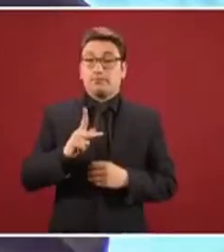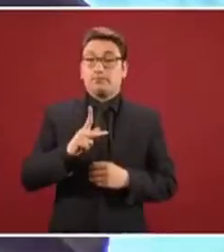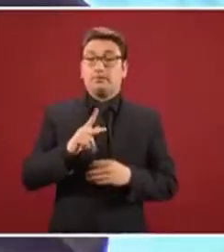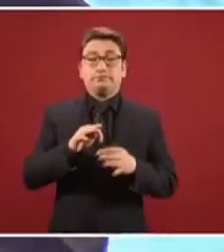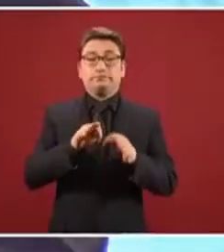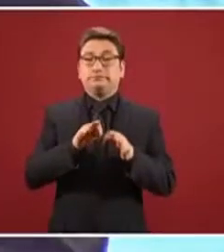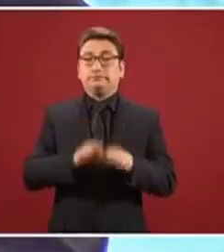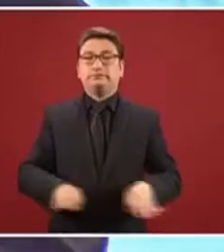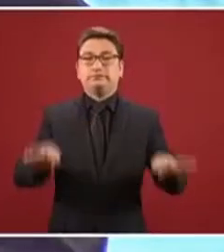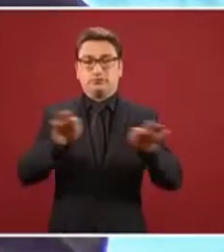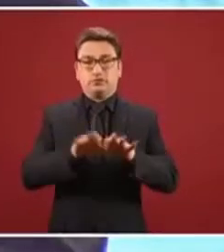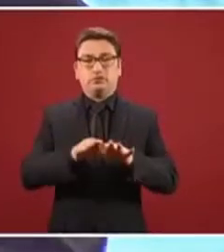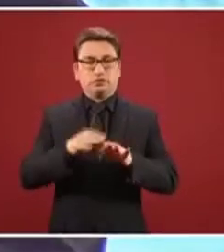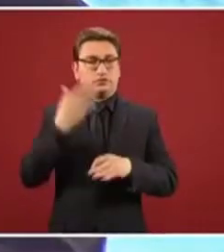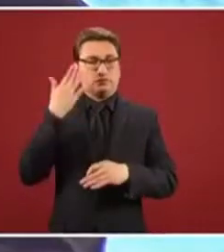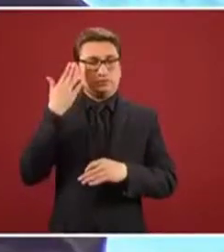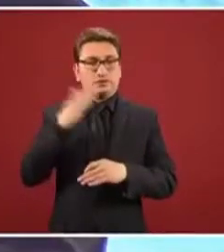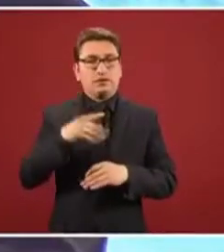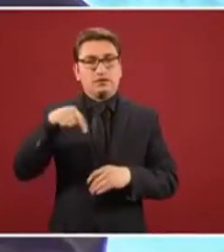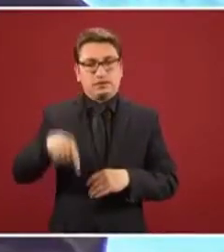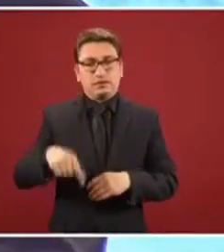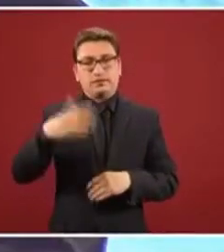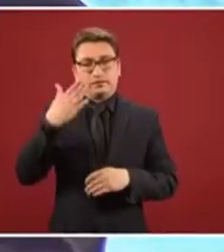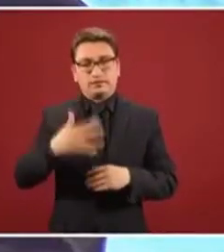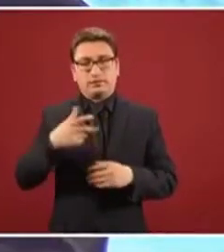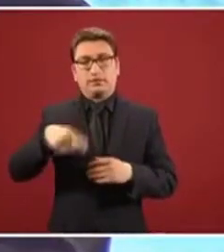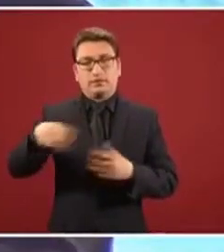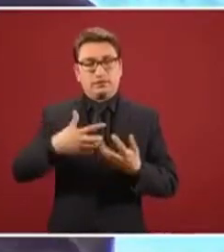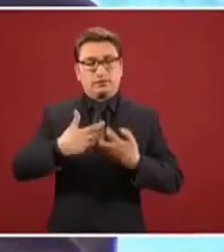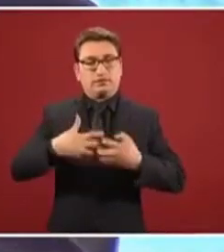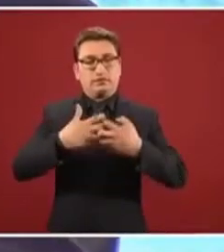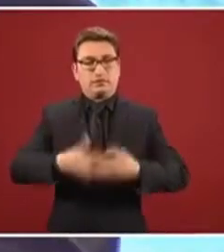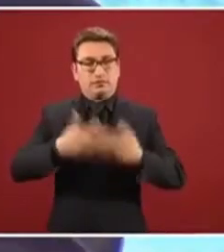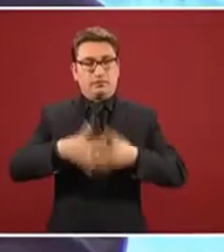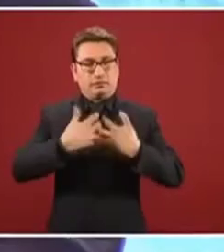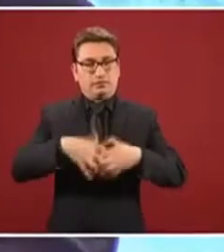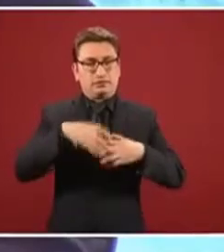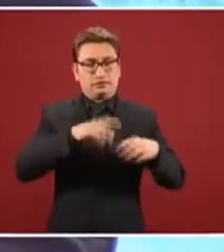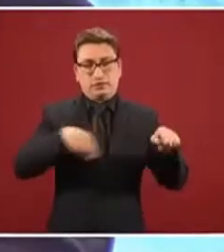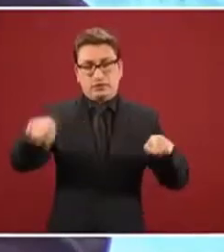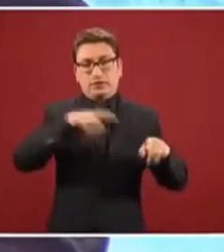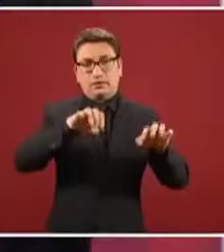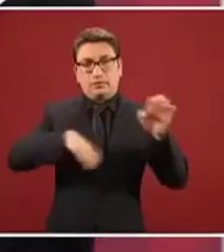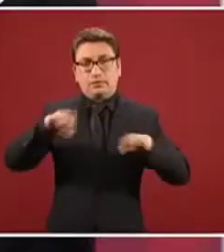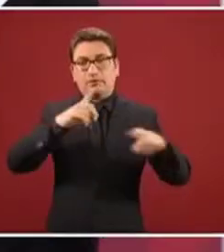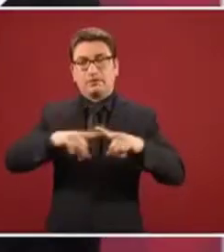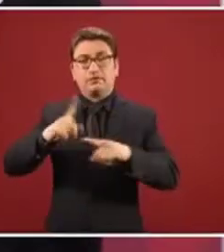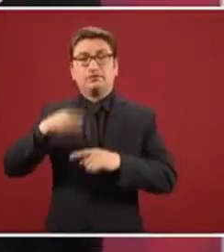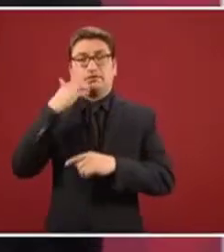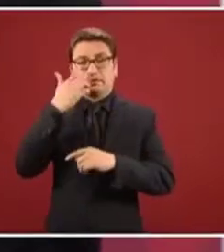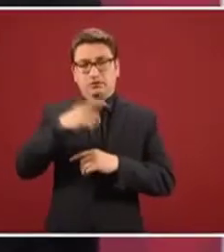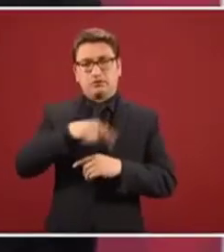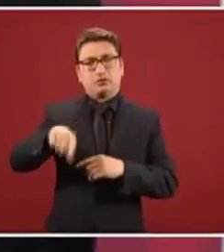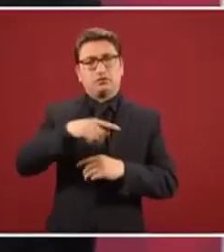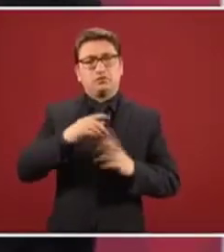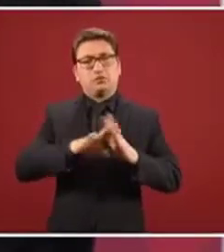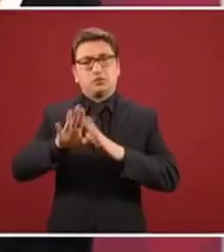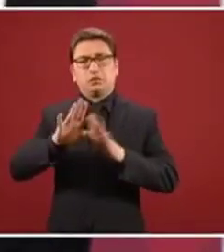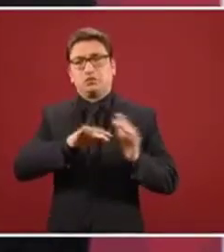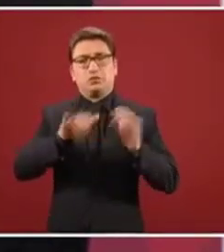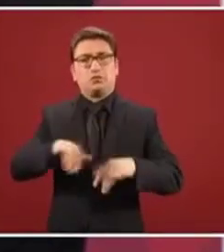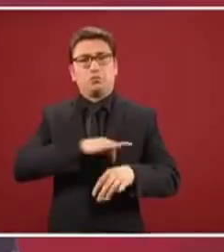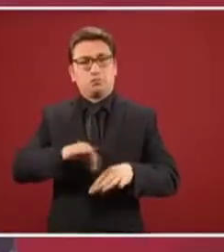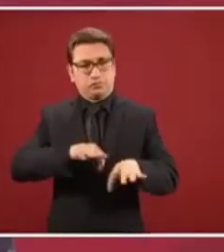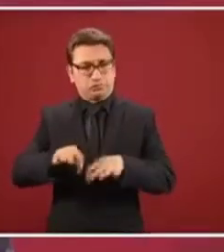la gran disposición de la industria maquiladora de poner en el mercado el número de ofertas